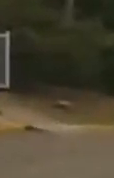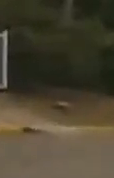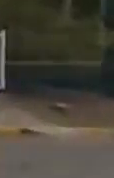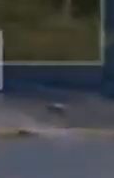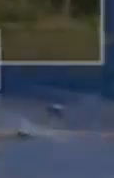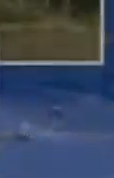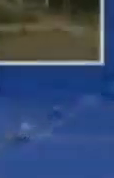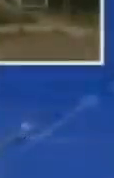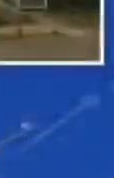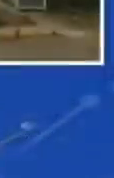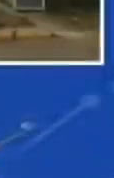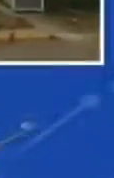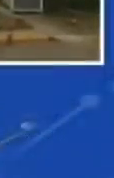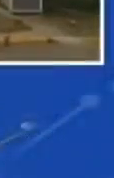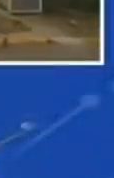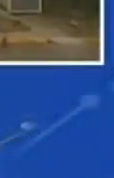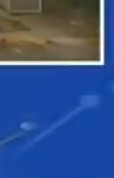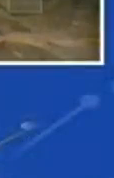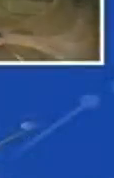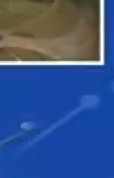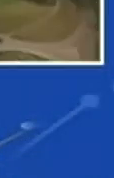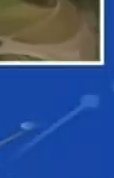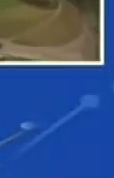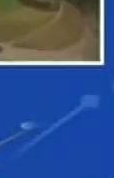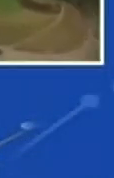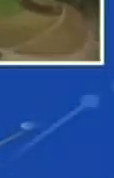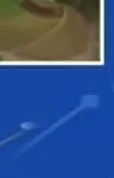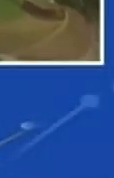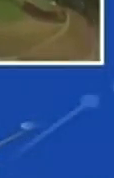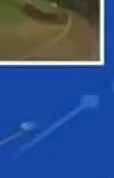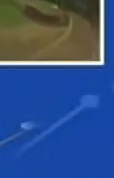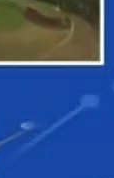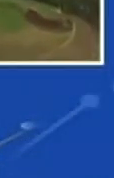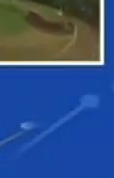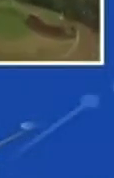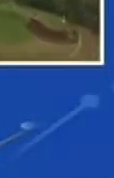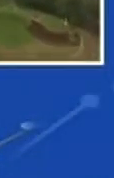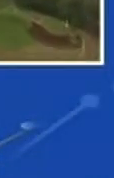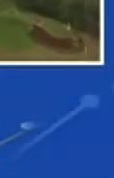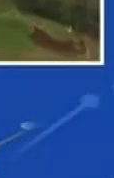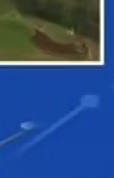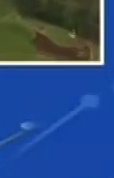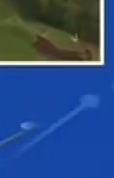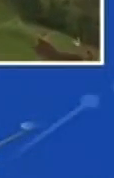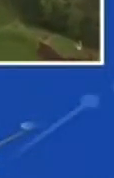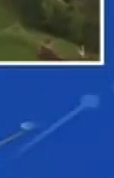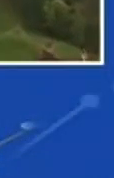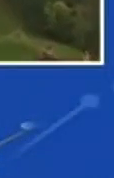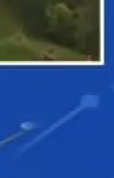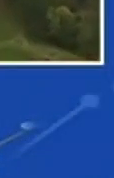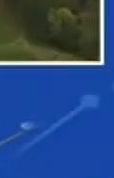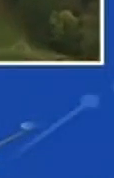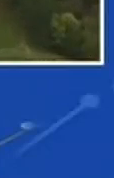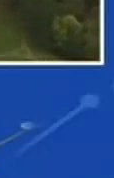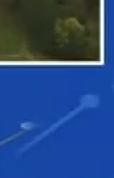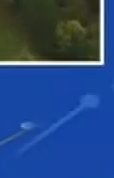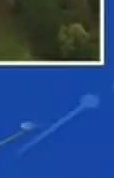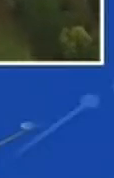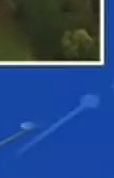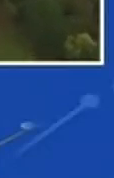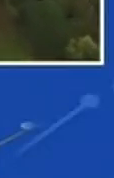Venezuela, buenas tardes a toda nuestra patria amada. Estamos en un lugar especial de la ciencia,